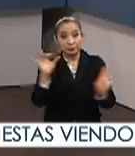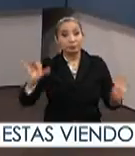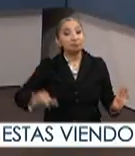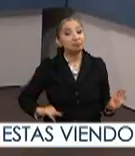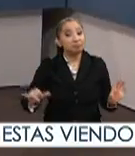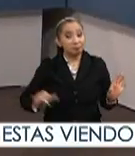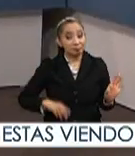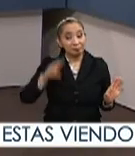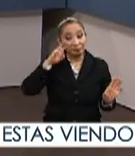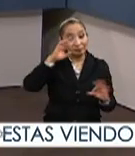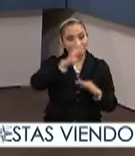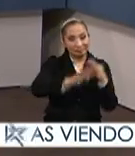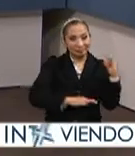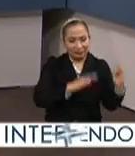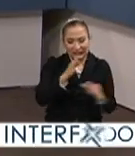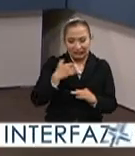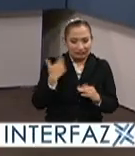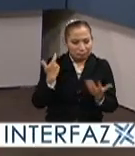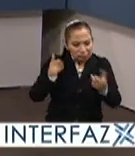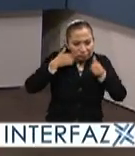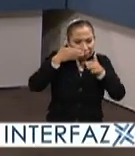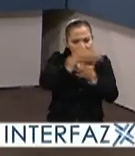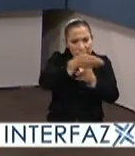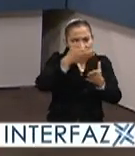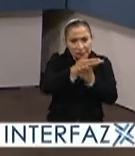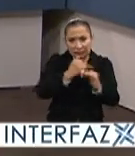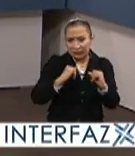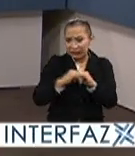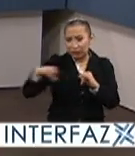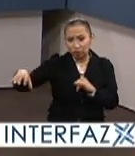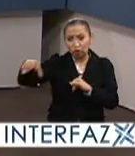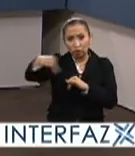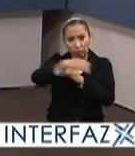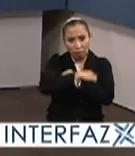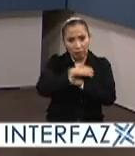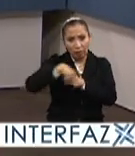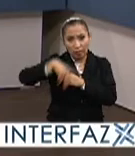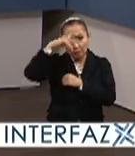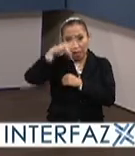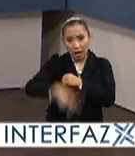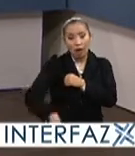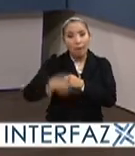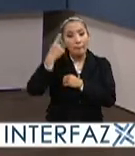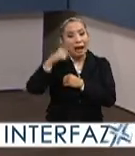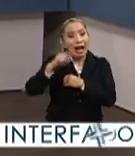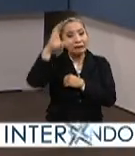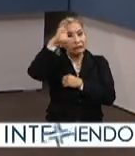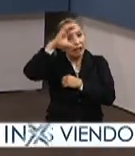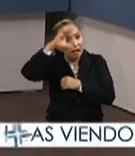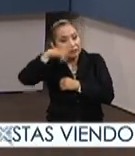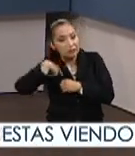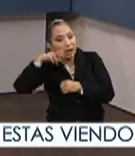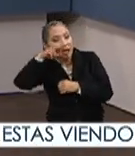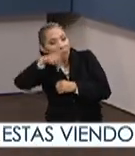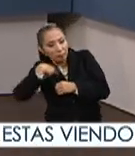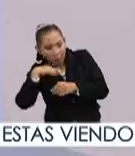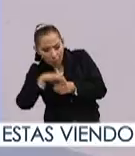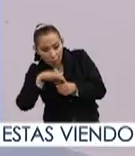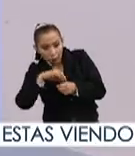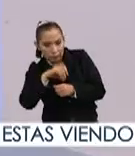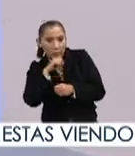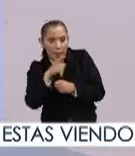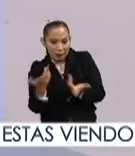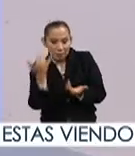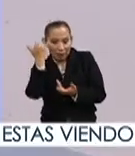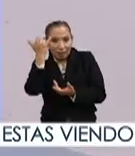interesante ver todo el involucramiento que han tenido las instituciones educativas de nuestro país, la ciencia detrás de las elecciones, ¿no?